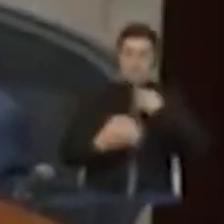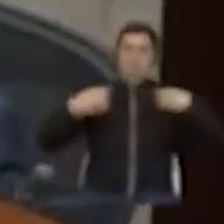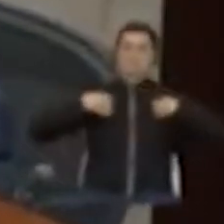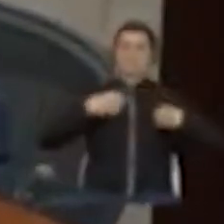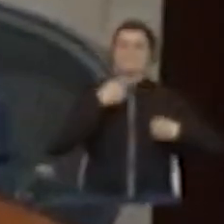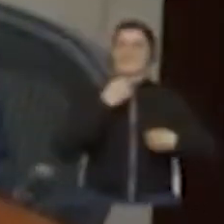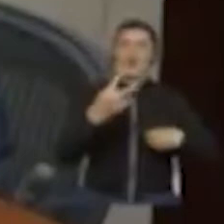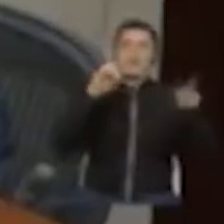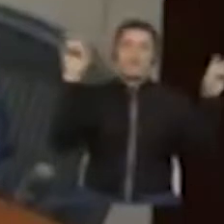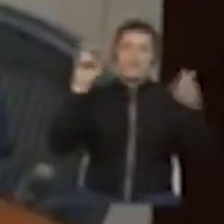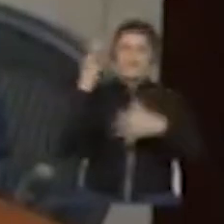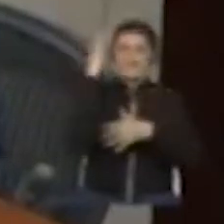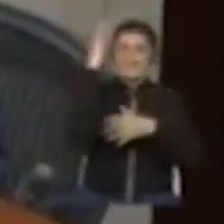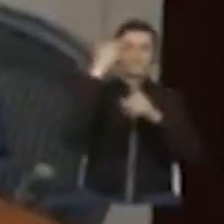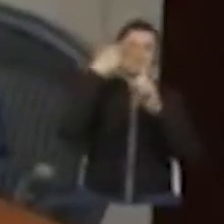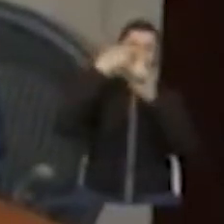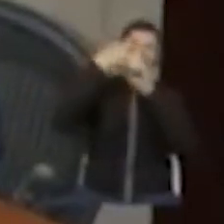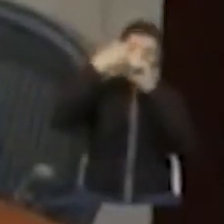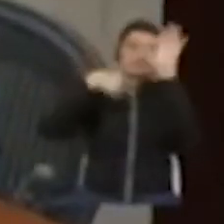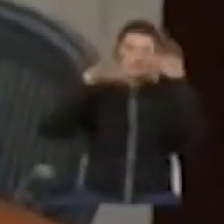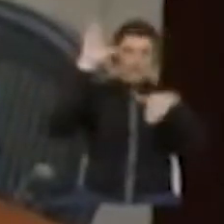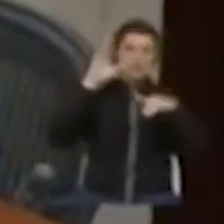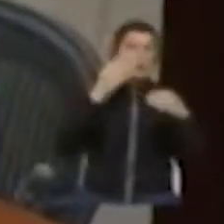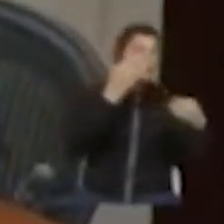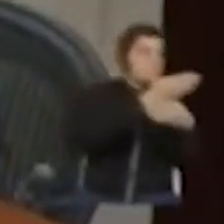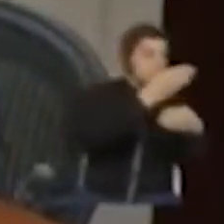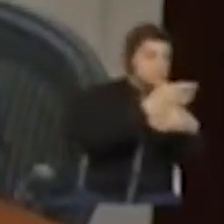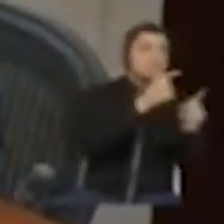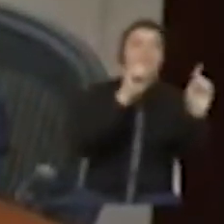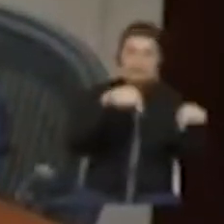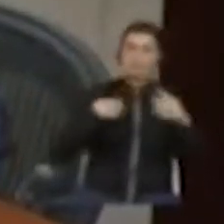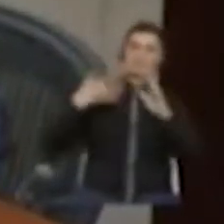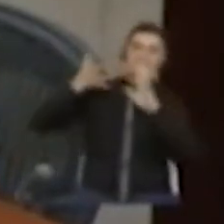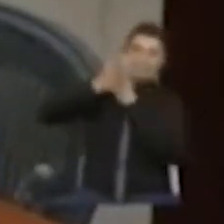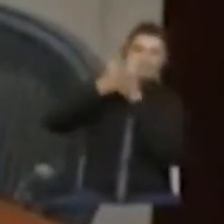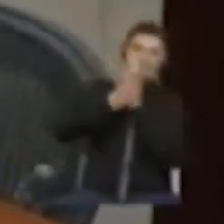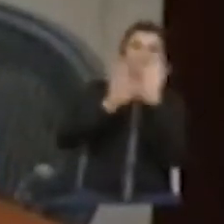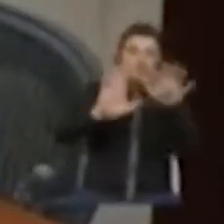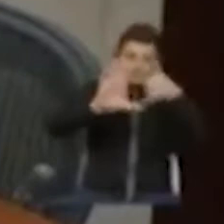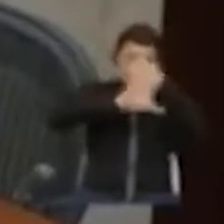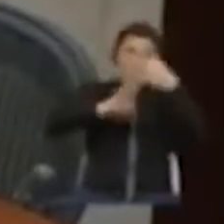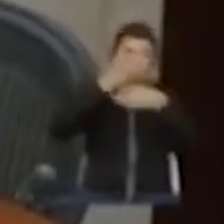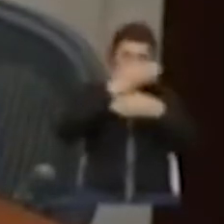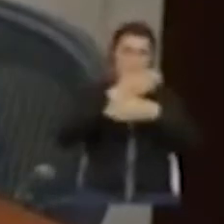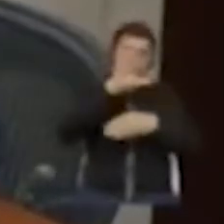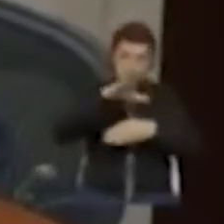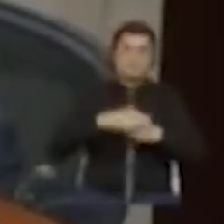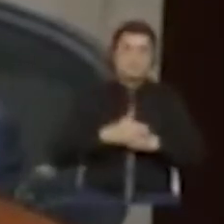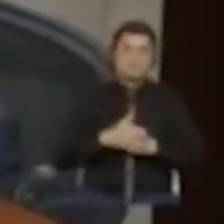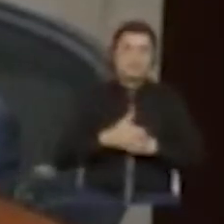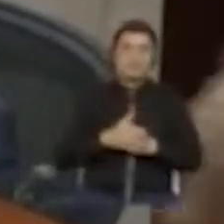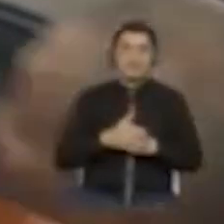los temas positivos, pero también las dificultades por las que atraviesa el departamento. Y quiero iniciar hoy por